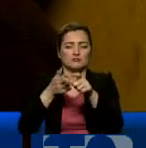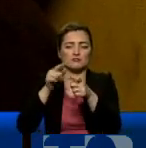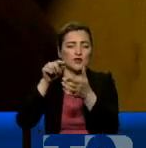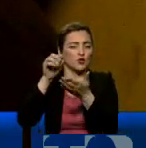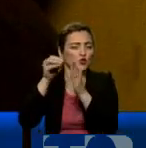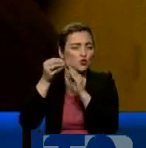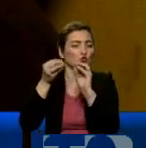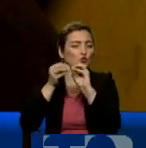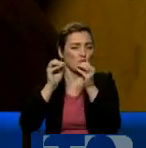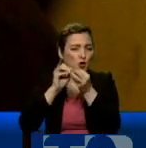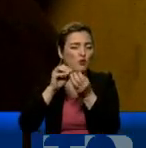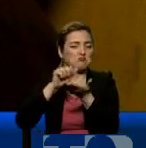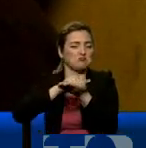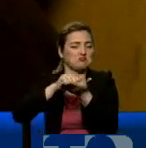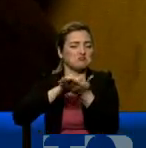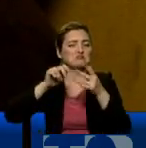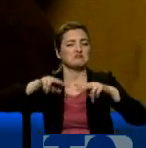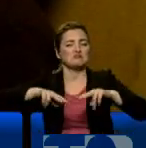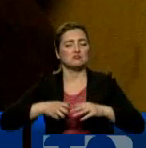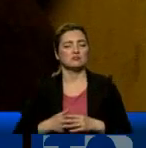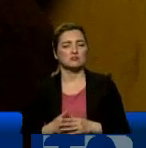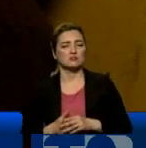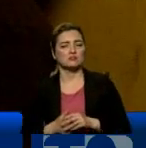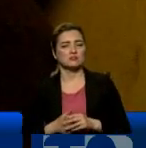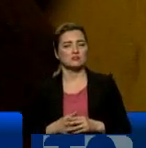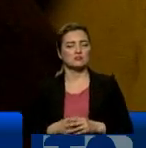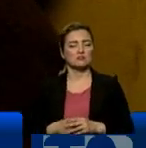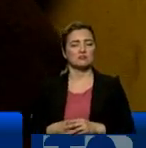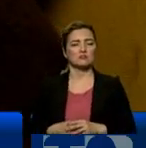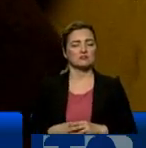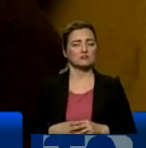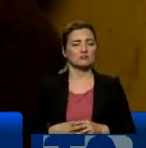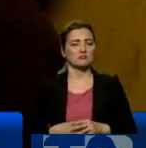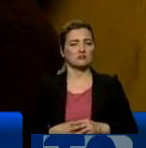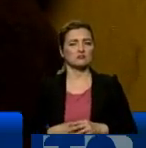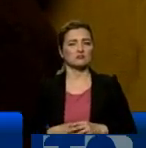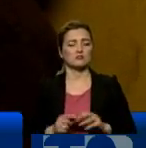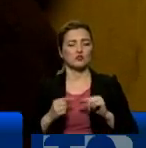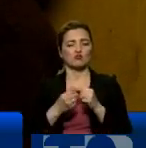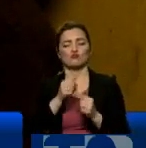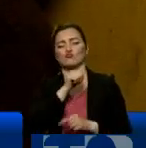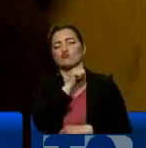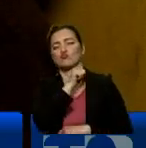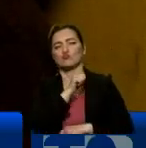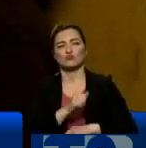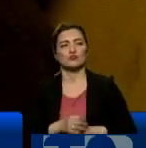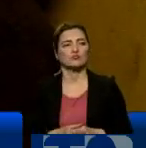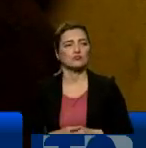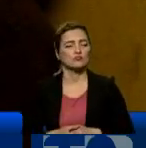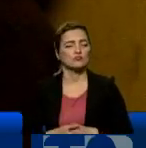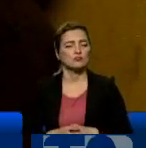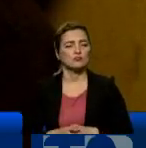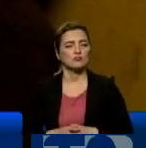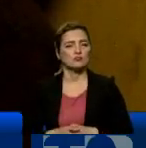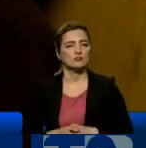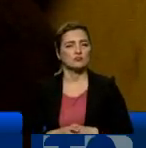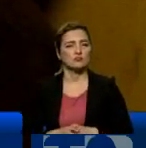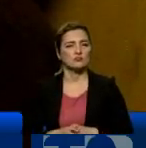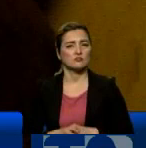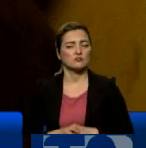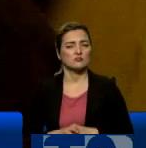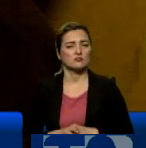son borrados los dígitos, grupos delincuenciales,